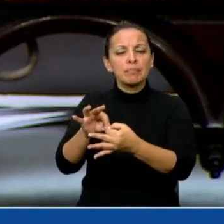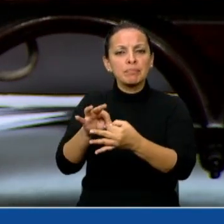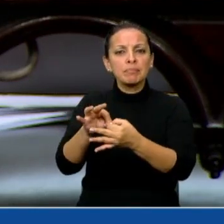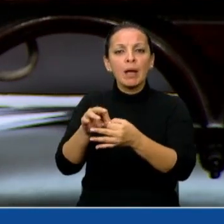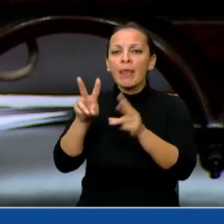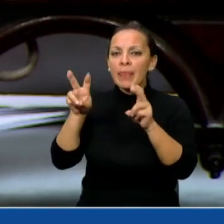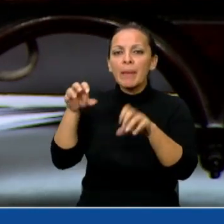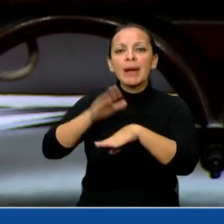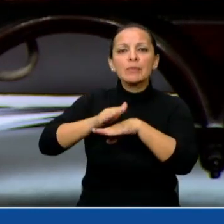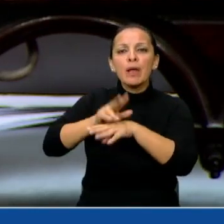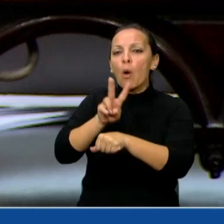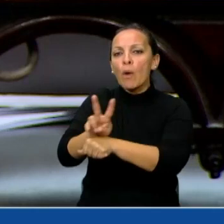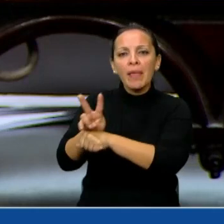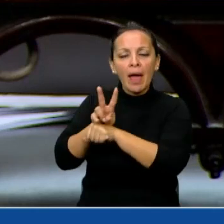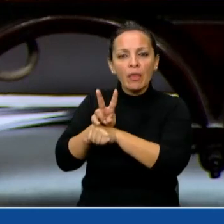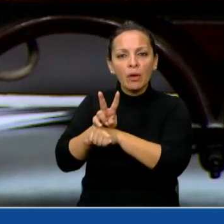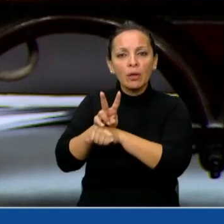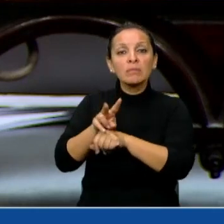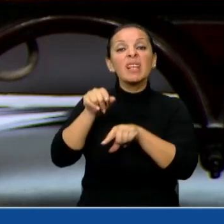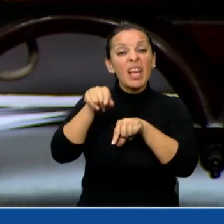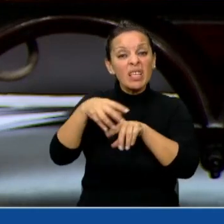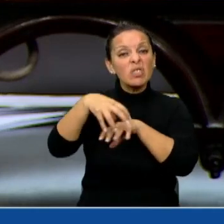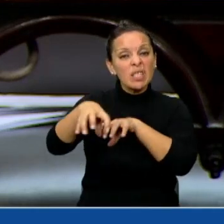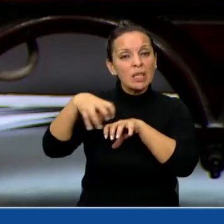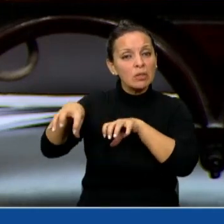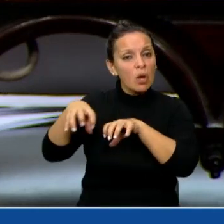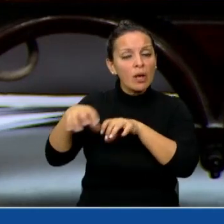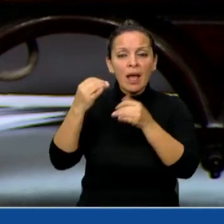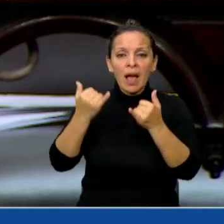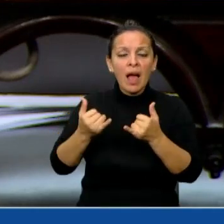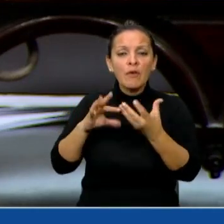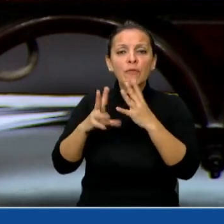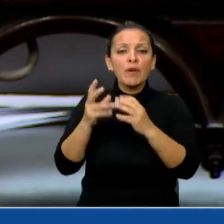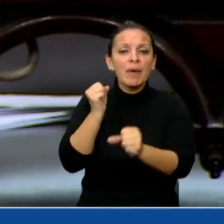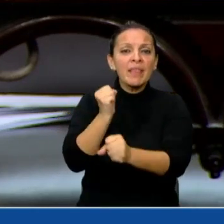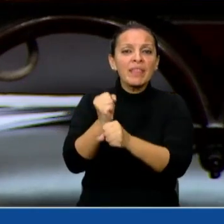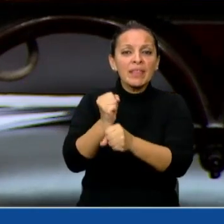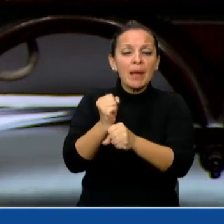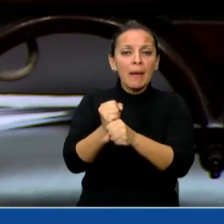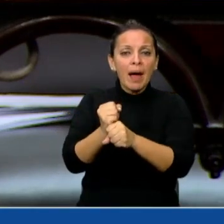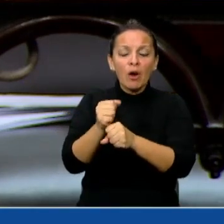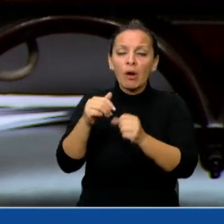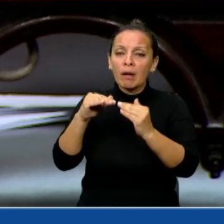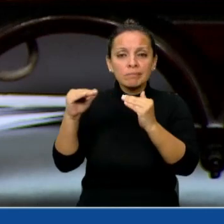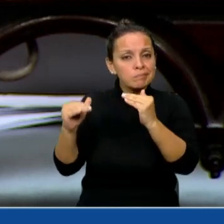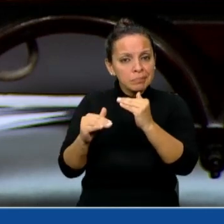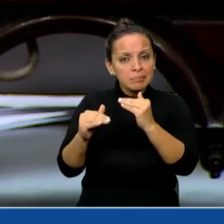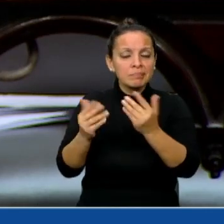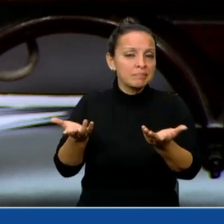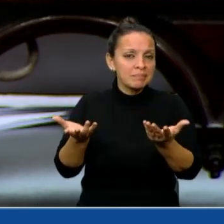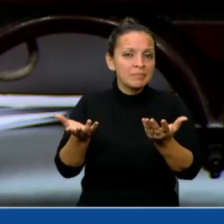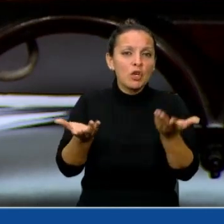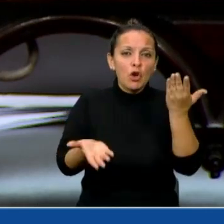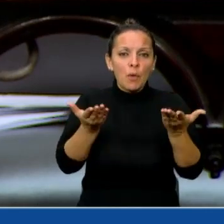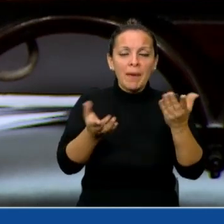de cuidado, que son además los sectores que tienen una regulación laboral más desfavorable que el régimen